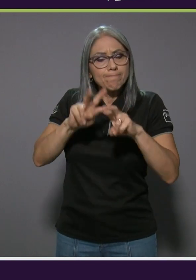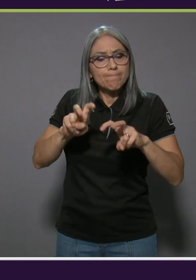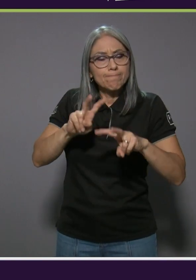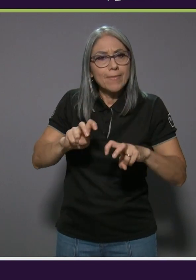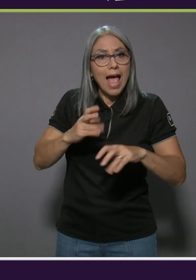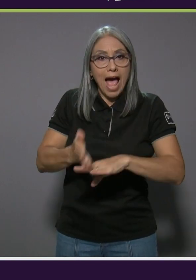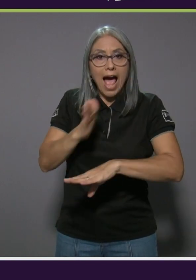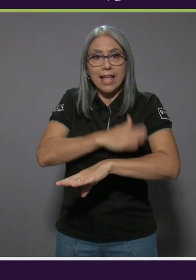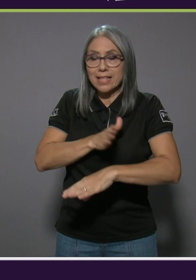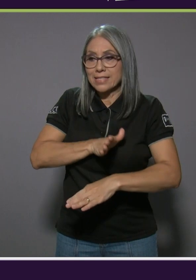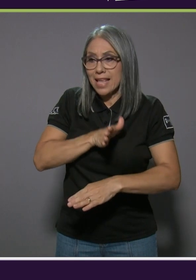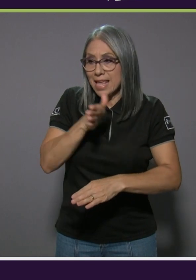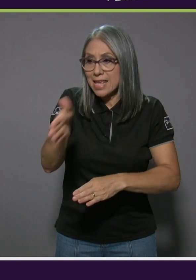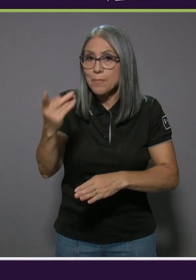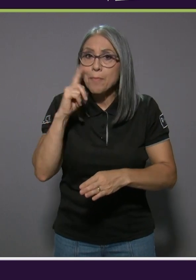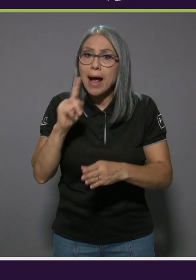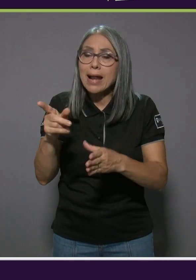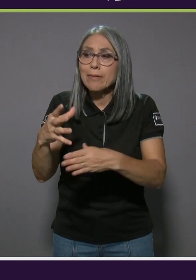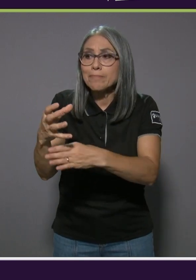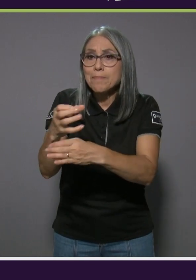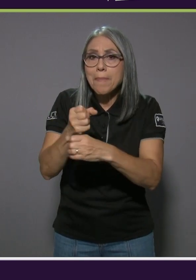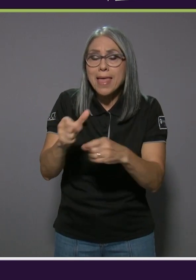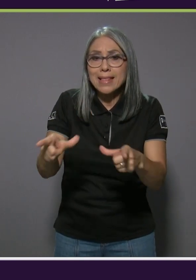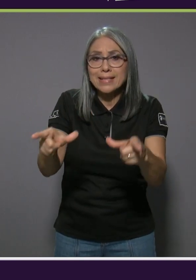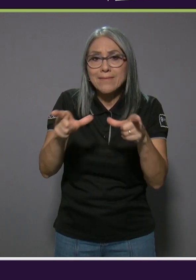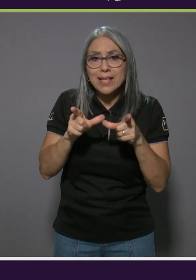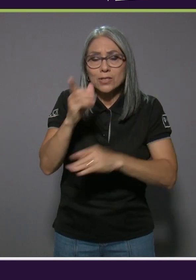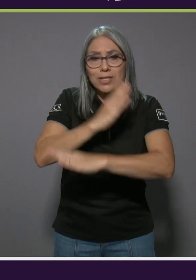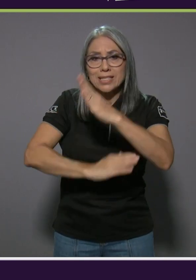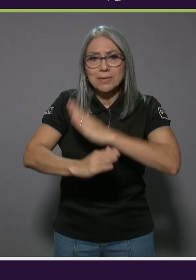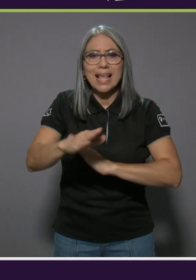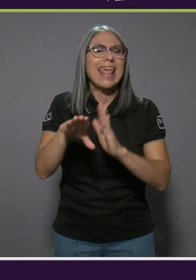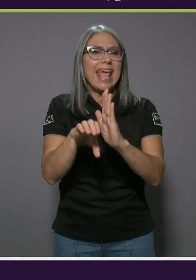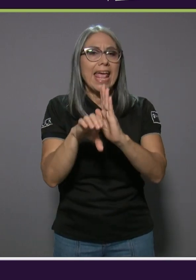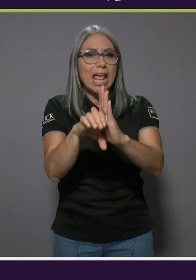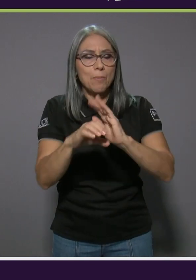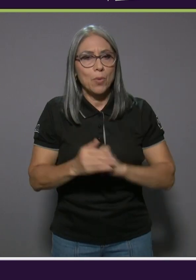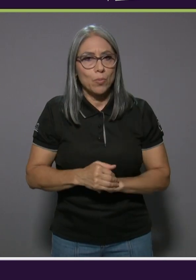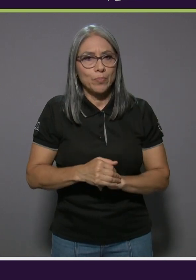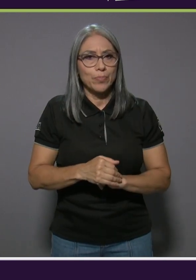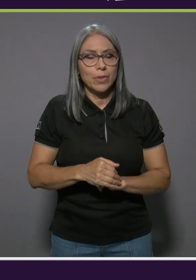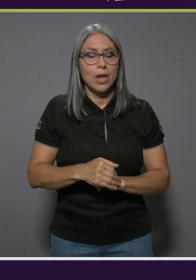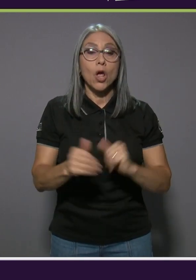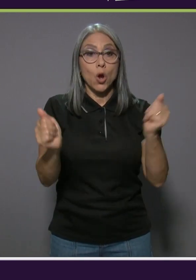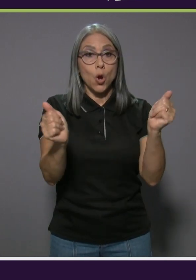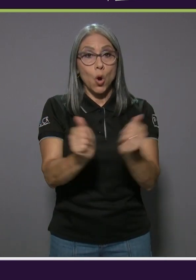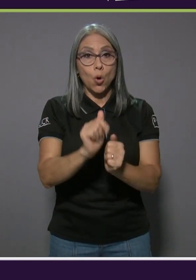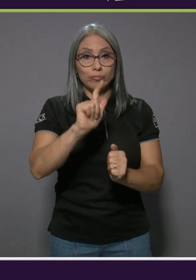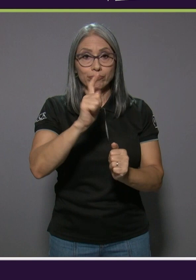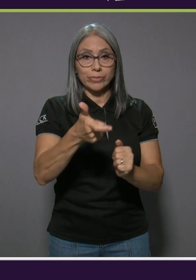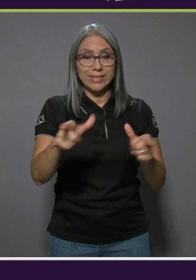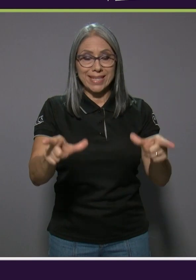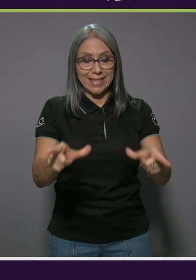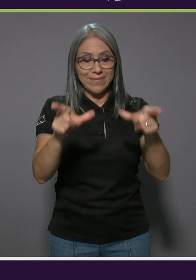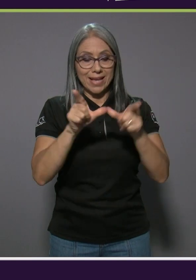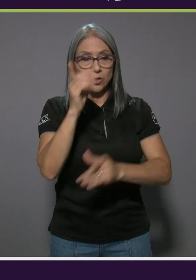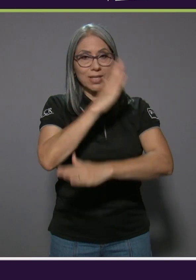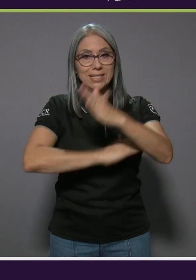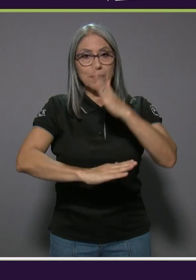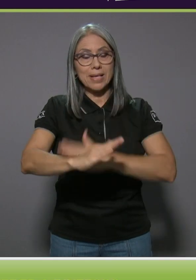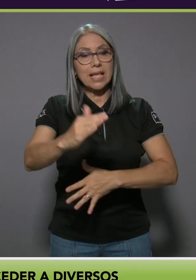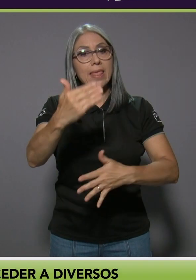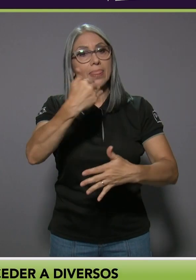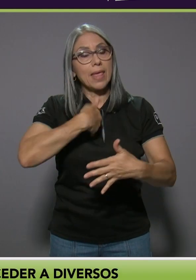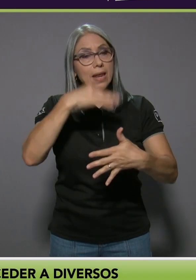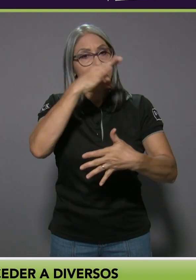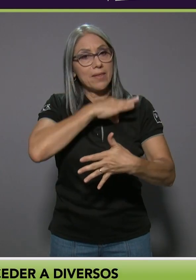de discapacidad. Por ejemplo, voy a decir algo muy rápido. Dentro de los beneficios que se da con la certificación de discapacidad podría